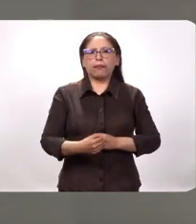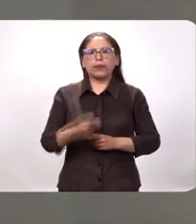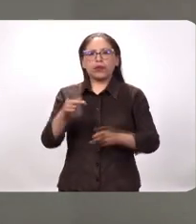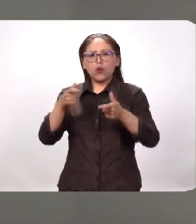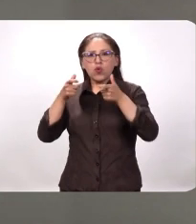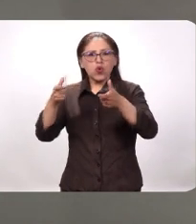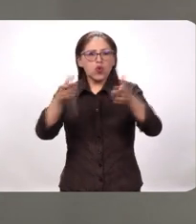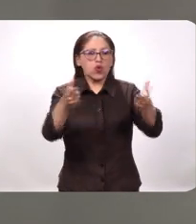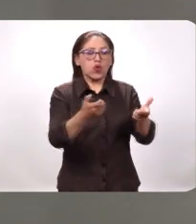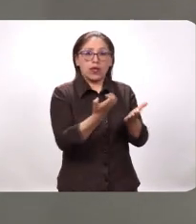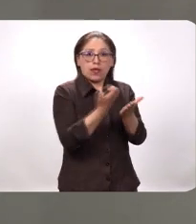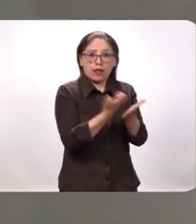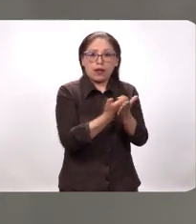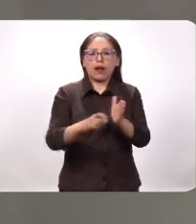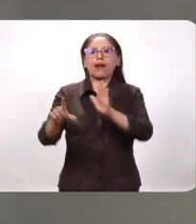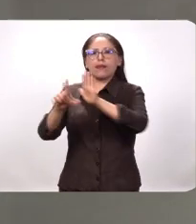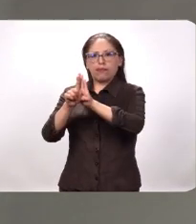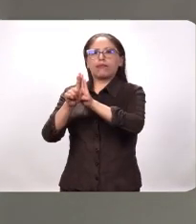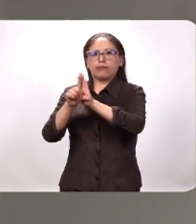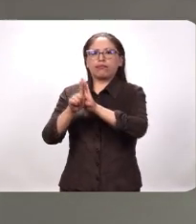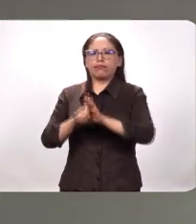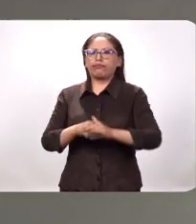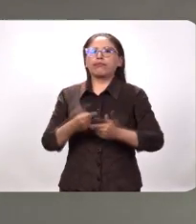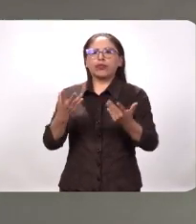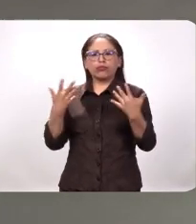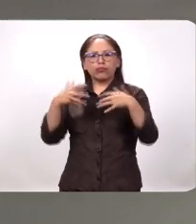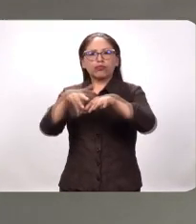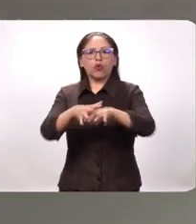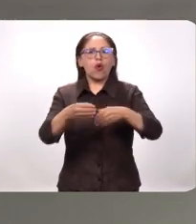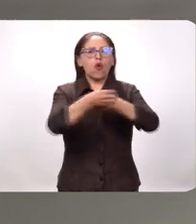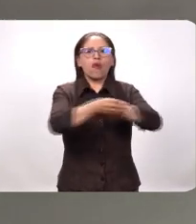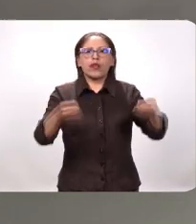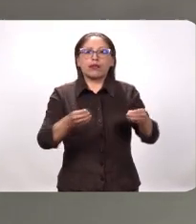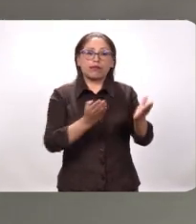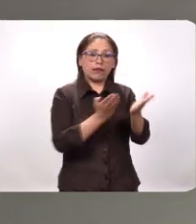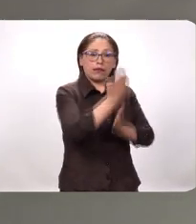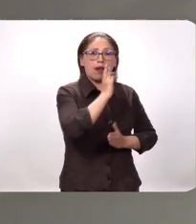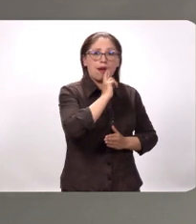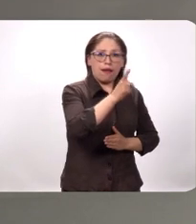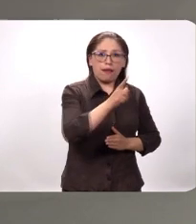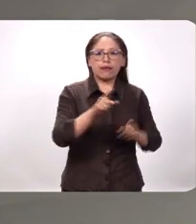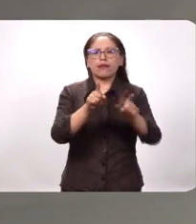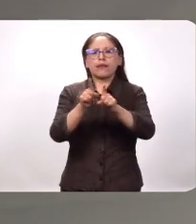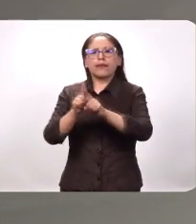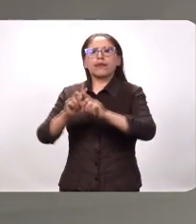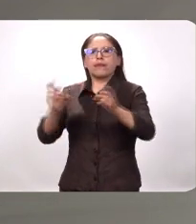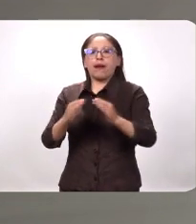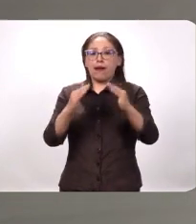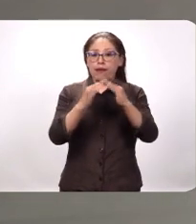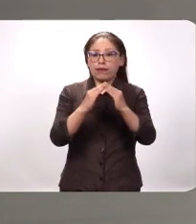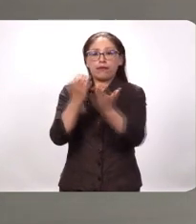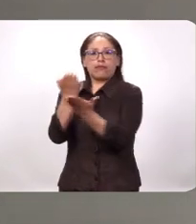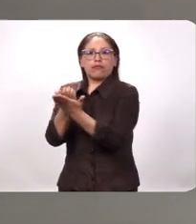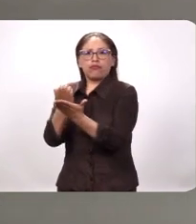mecanismos efectivos para auditorías jurídicas y financieras. Promover la integración de los sistemas de derechos